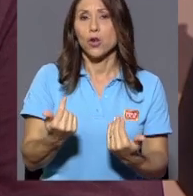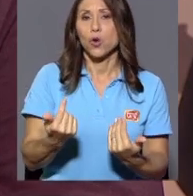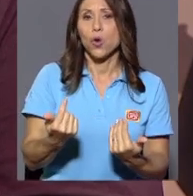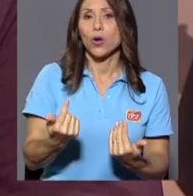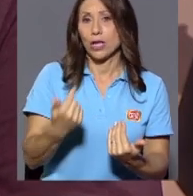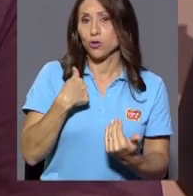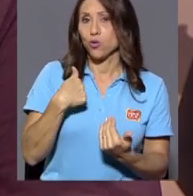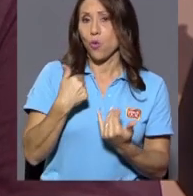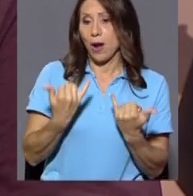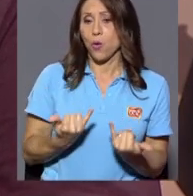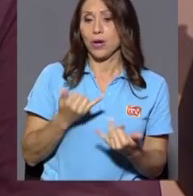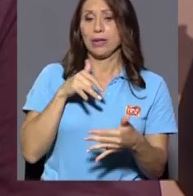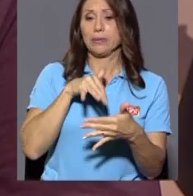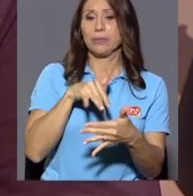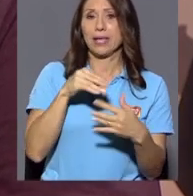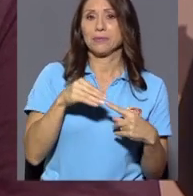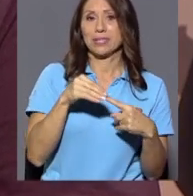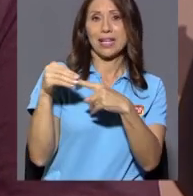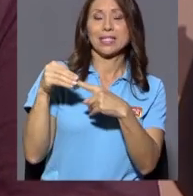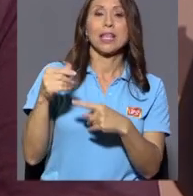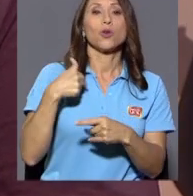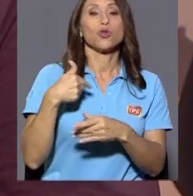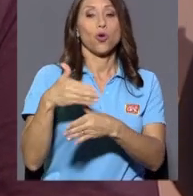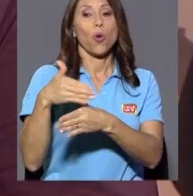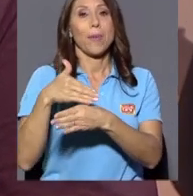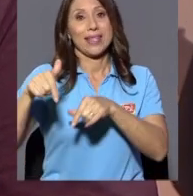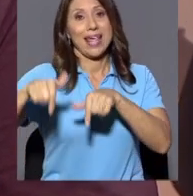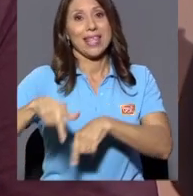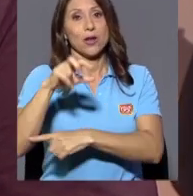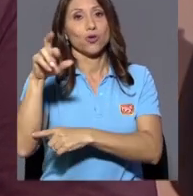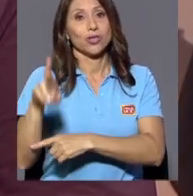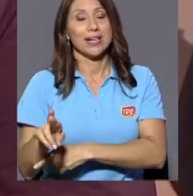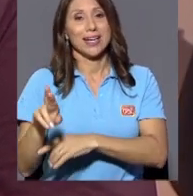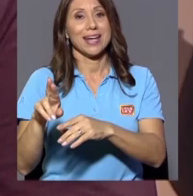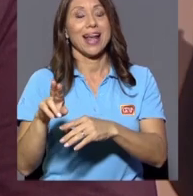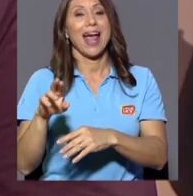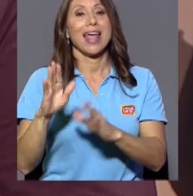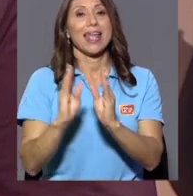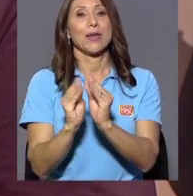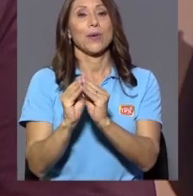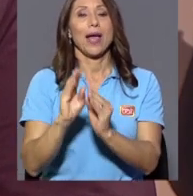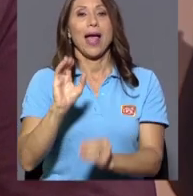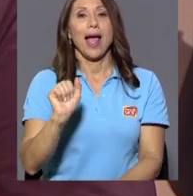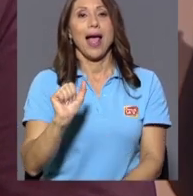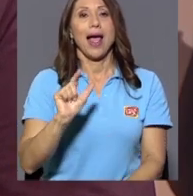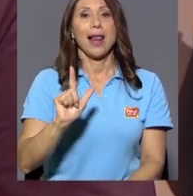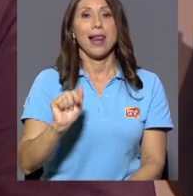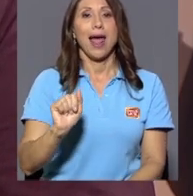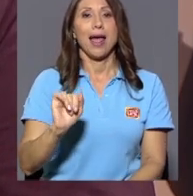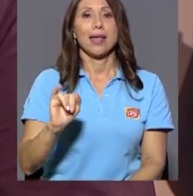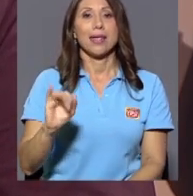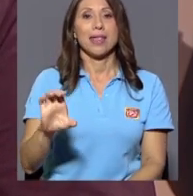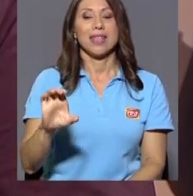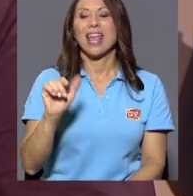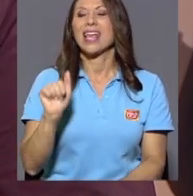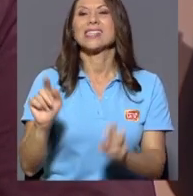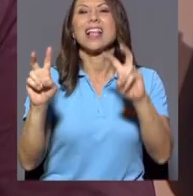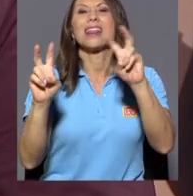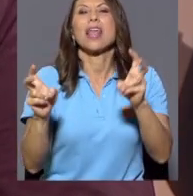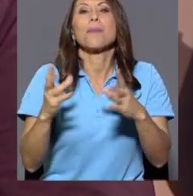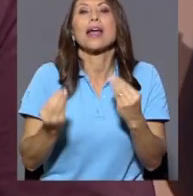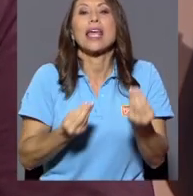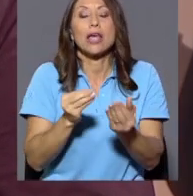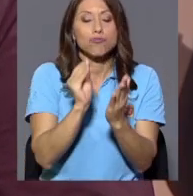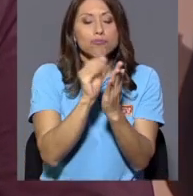especializando y que compartí en el aic aquí en costa rica que es el tema de la conformación de la agenda es